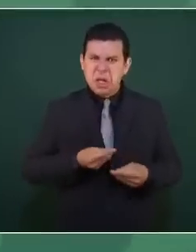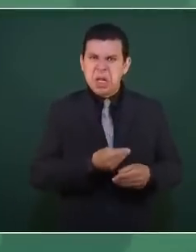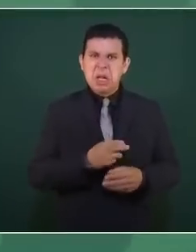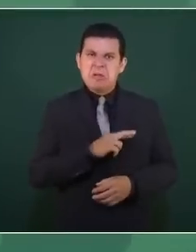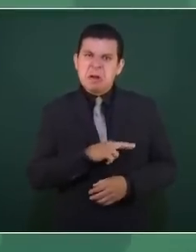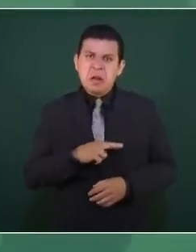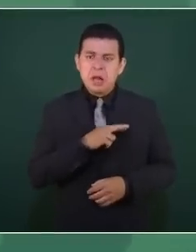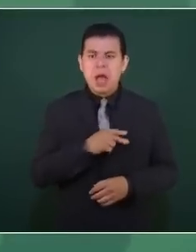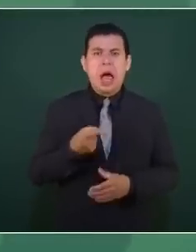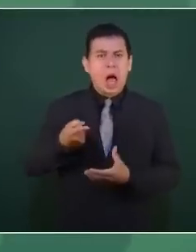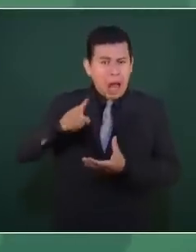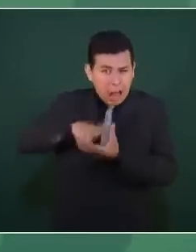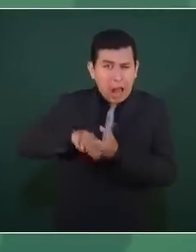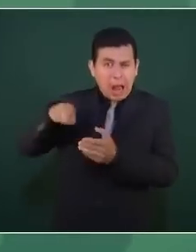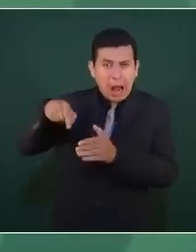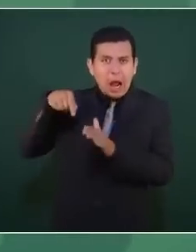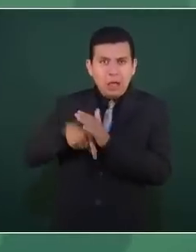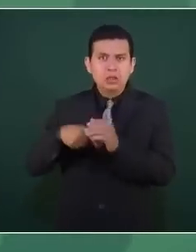Entonces era